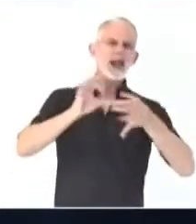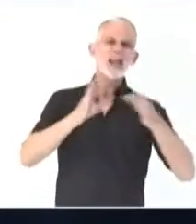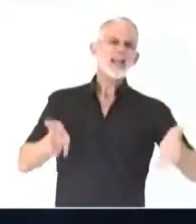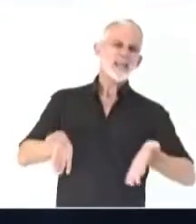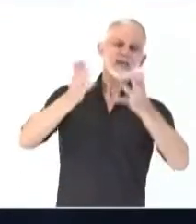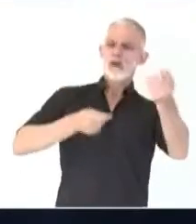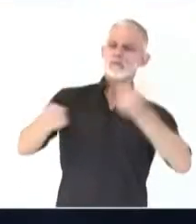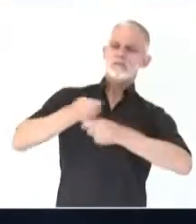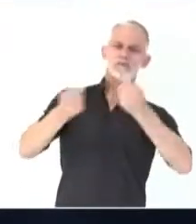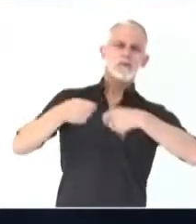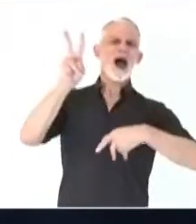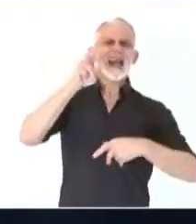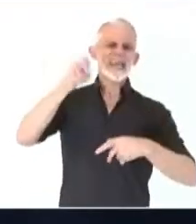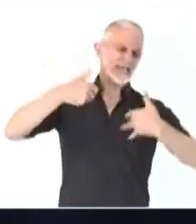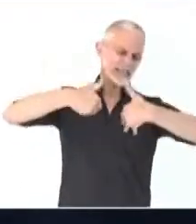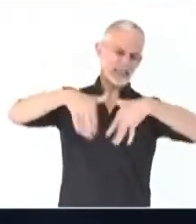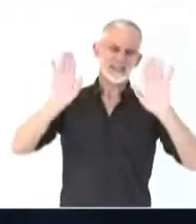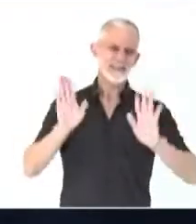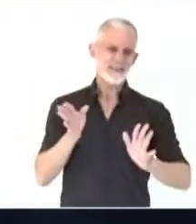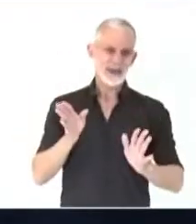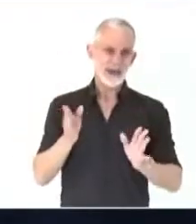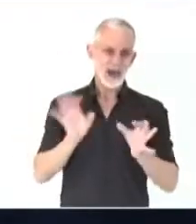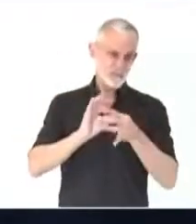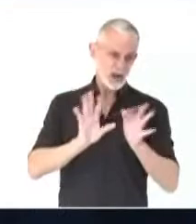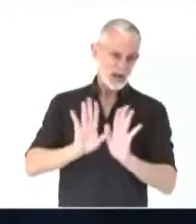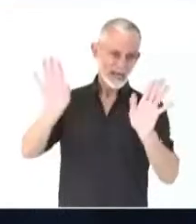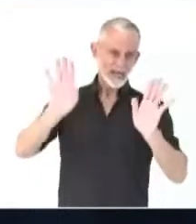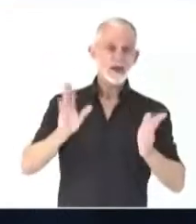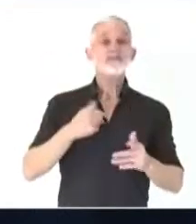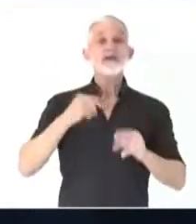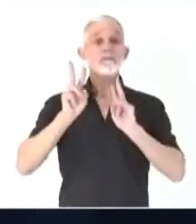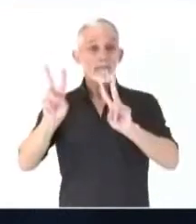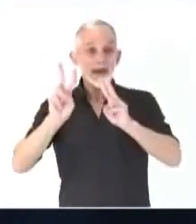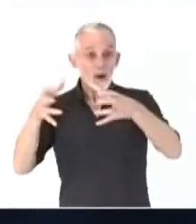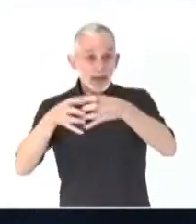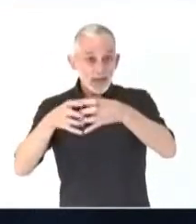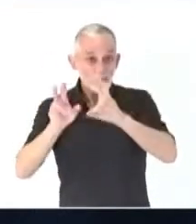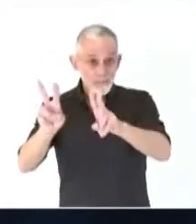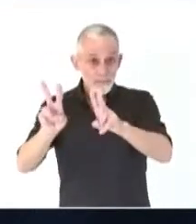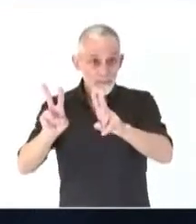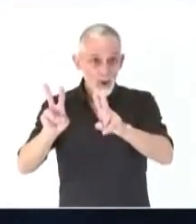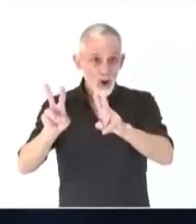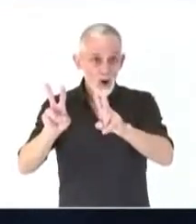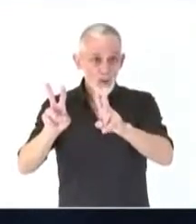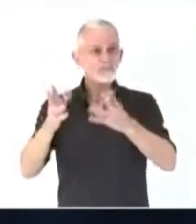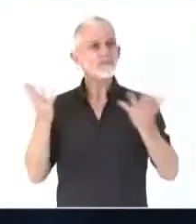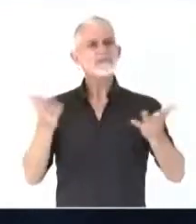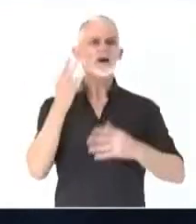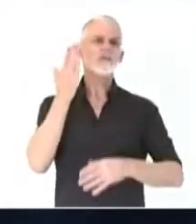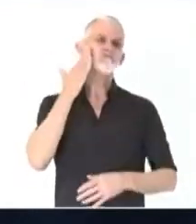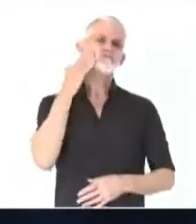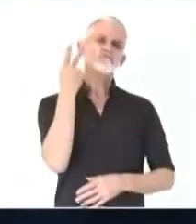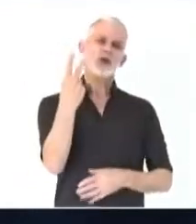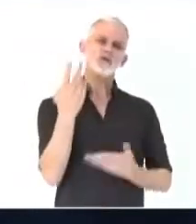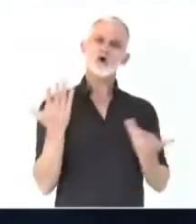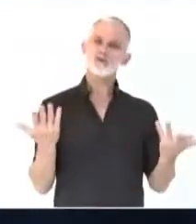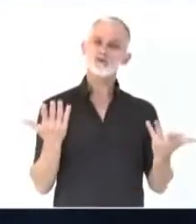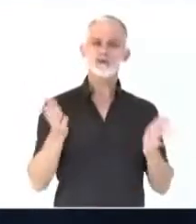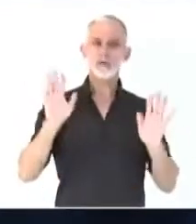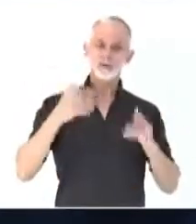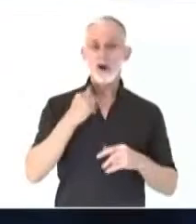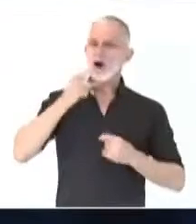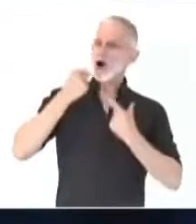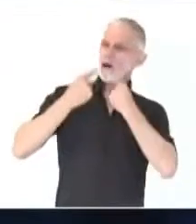total del mercado de alquileres. Y el peronismo tiene doble cara, porque por un lado